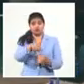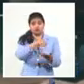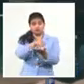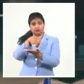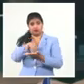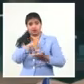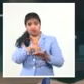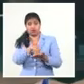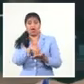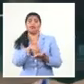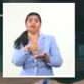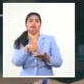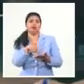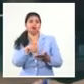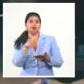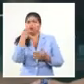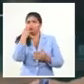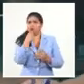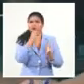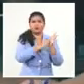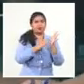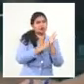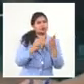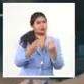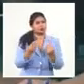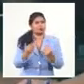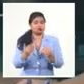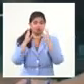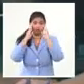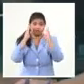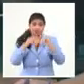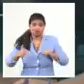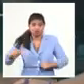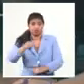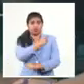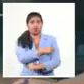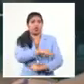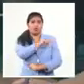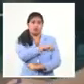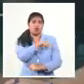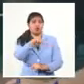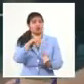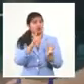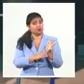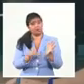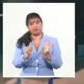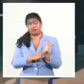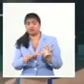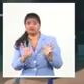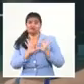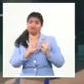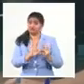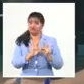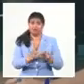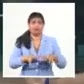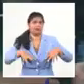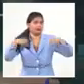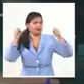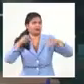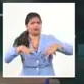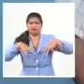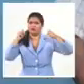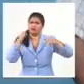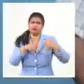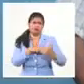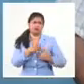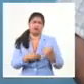Porque nosotros también tenemos que buscar que haya una disminución en la demanda que en estos meses ha ido a cifras que nunca se habían